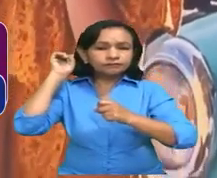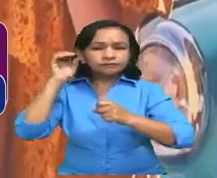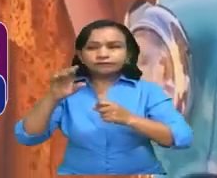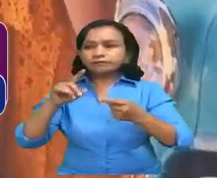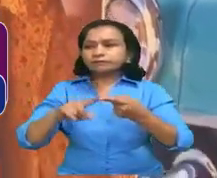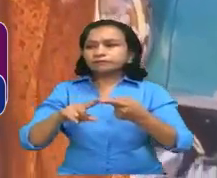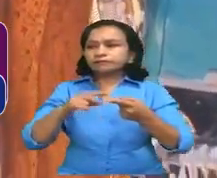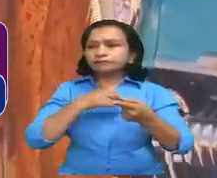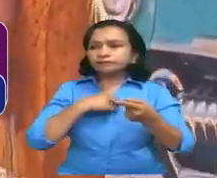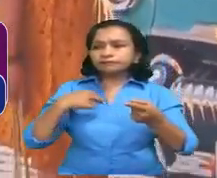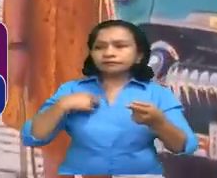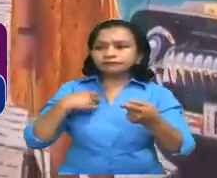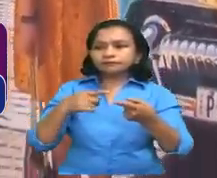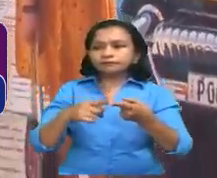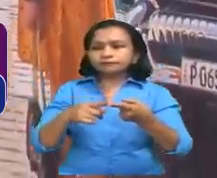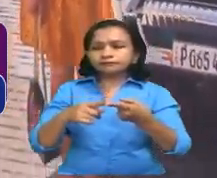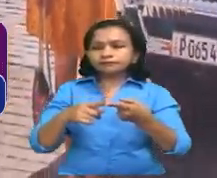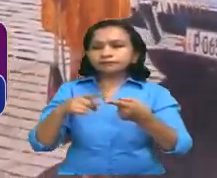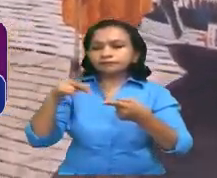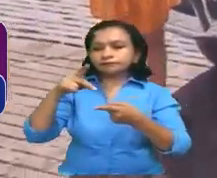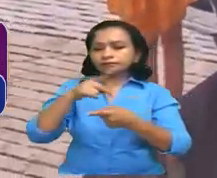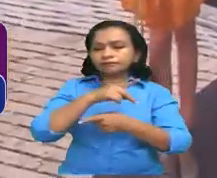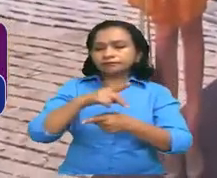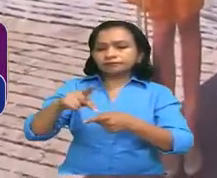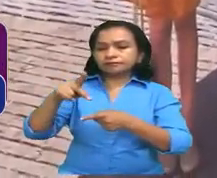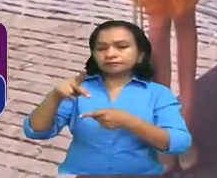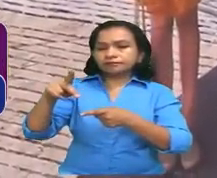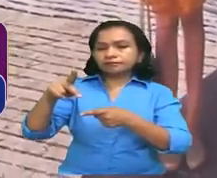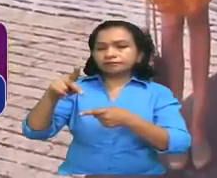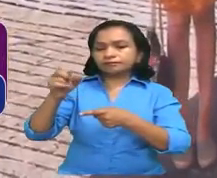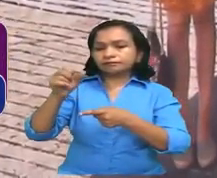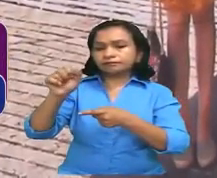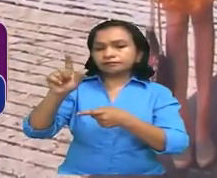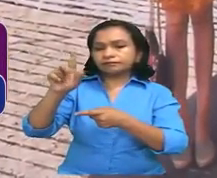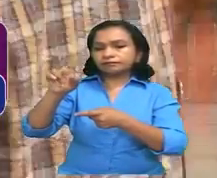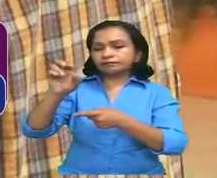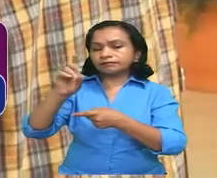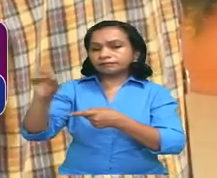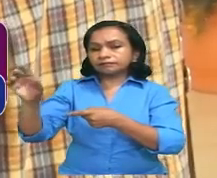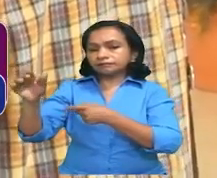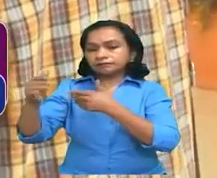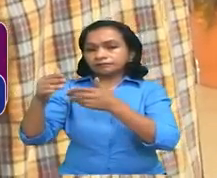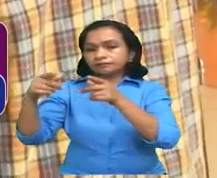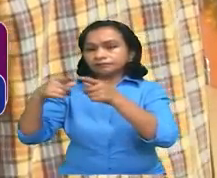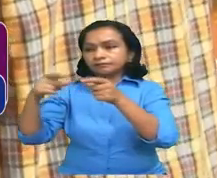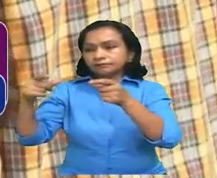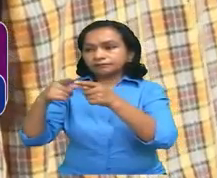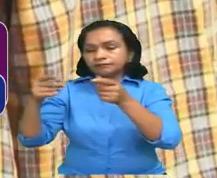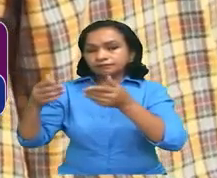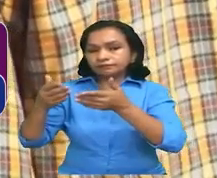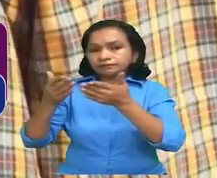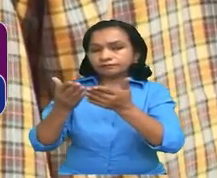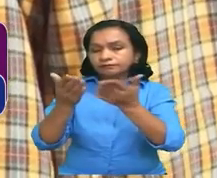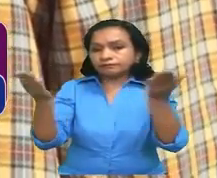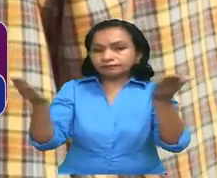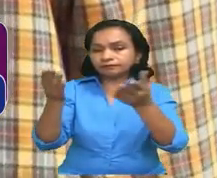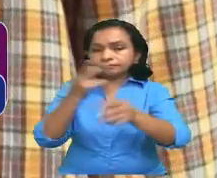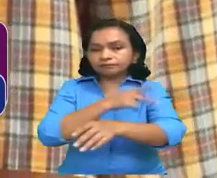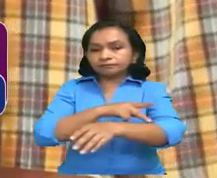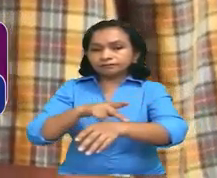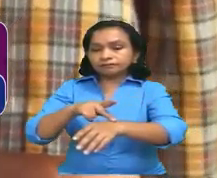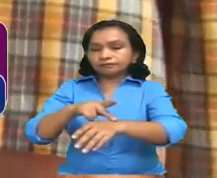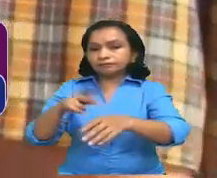empresa Portuaria Nacional estuvo presente en la feria y ahí ellos pudieron darles a conocer a ellos en qué se está